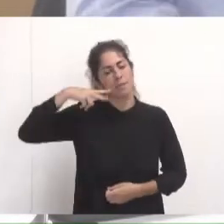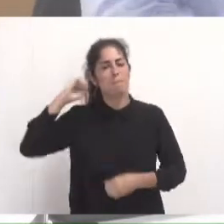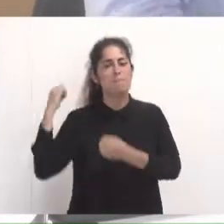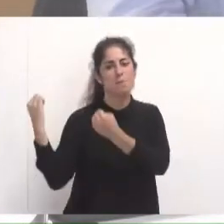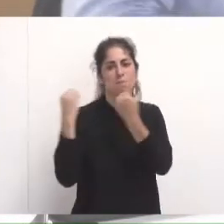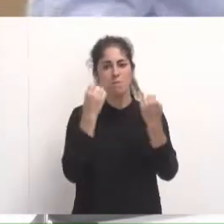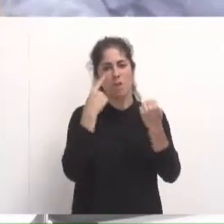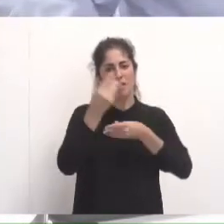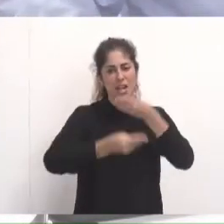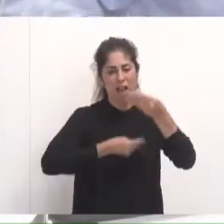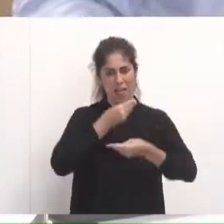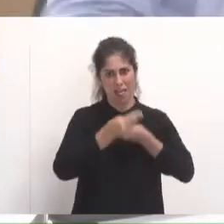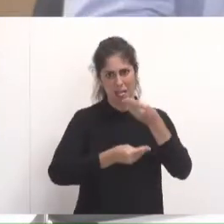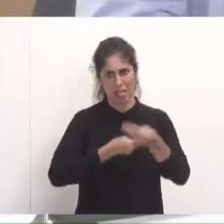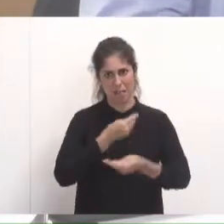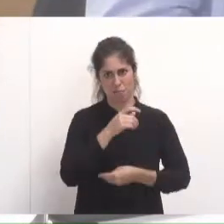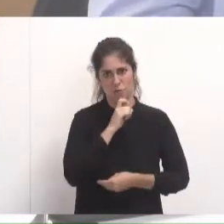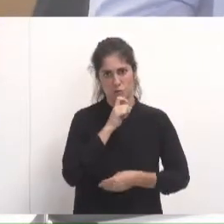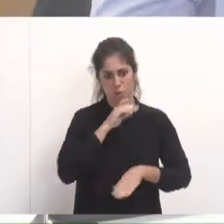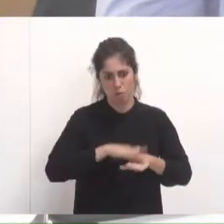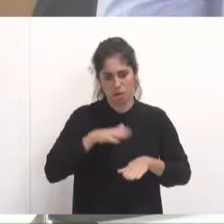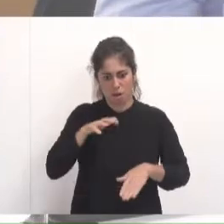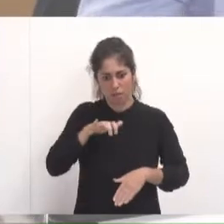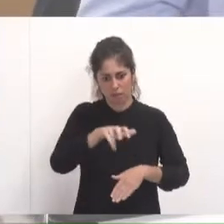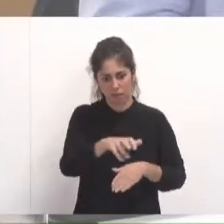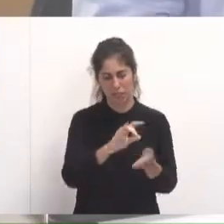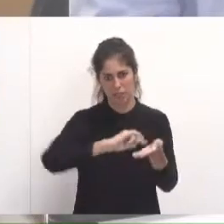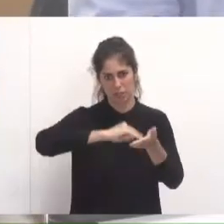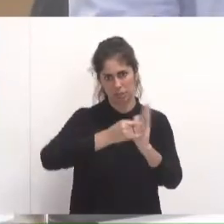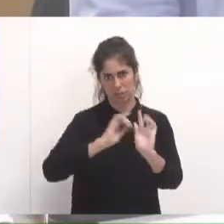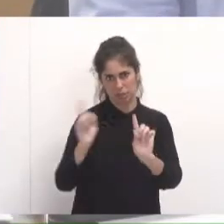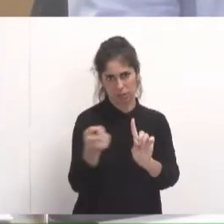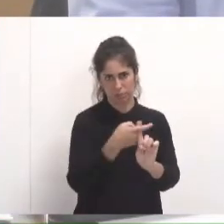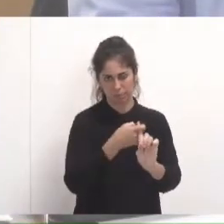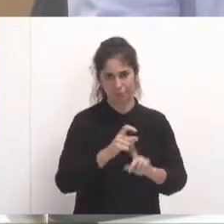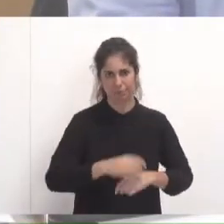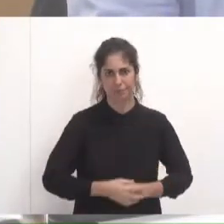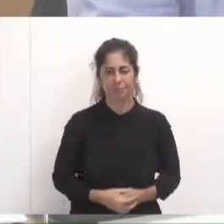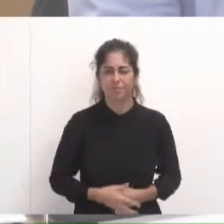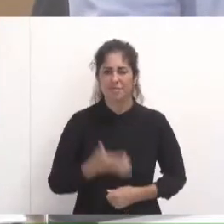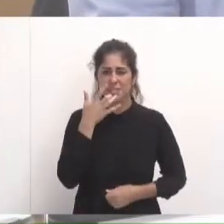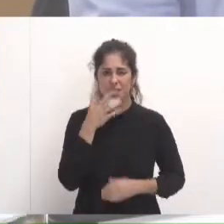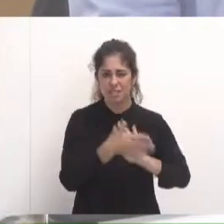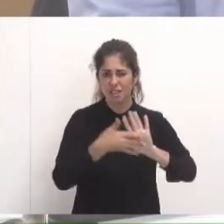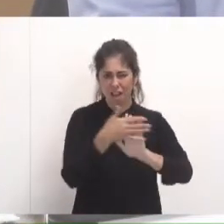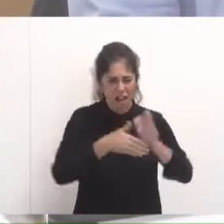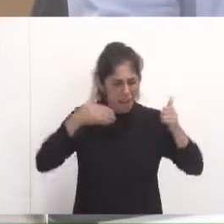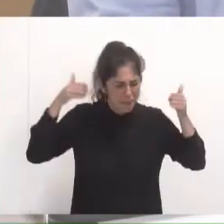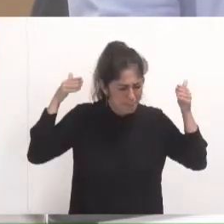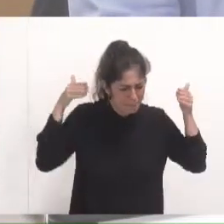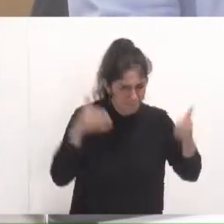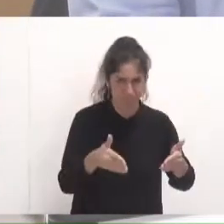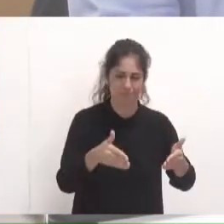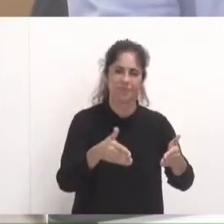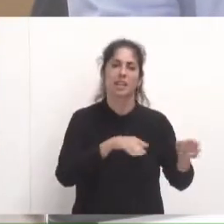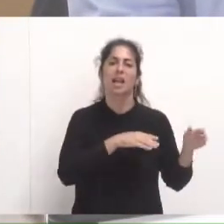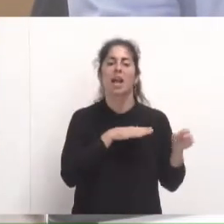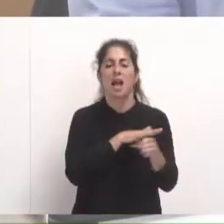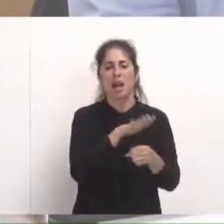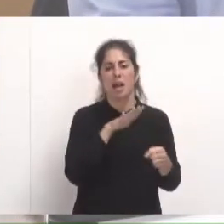con respecto a las termitas, ¿no? Si ya nos ceñimos en el ámbito agrícola, evidentemente,